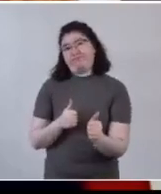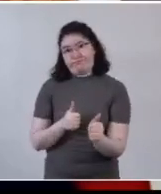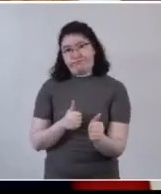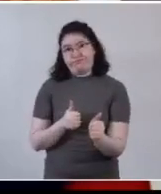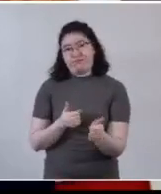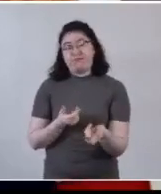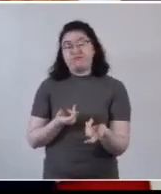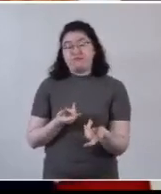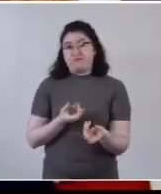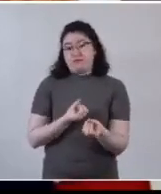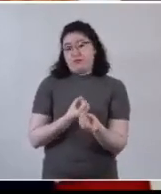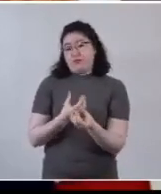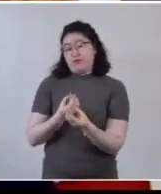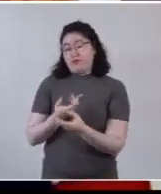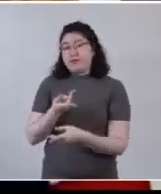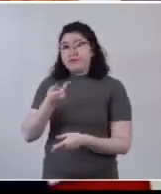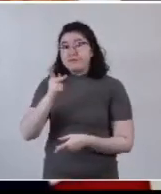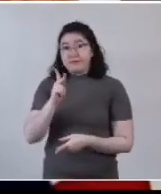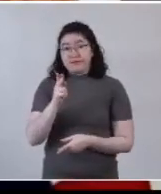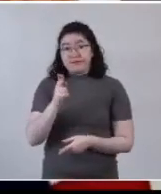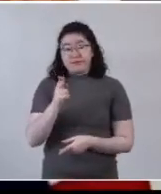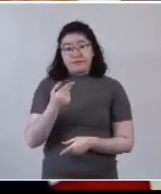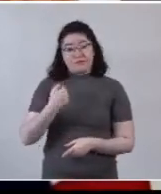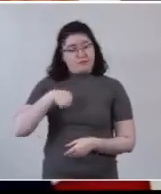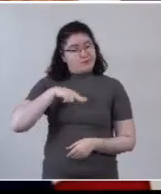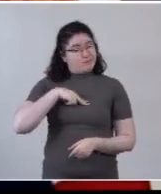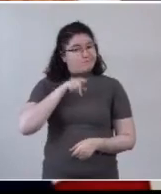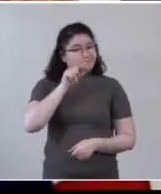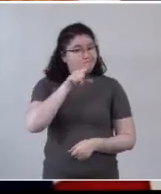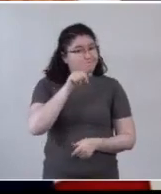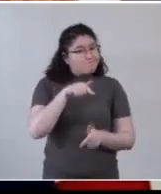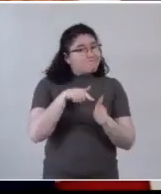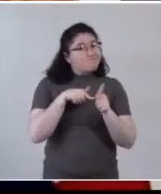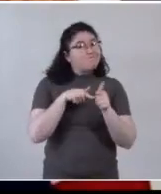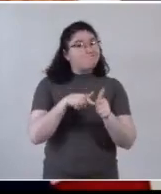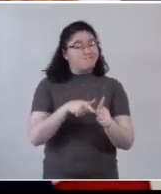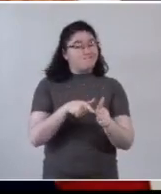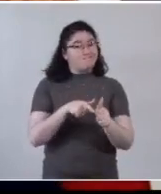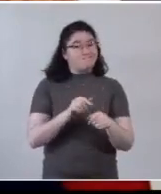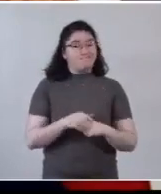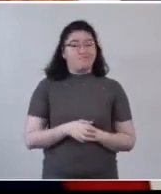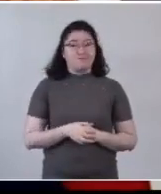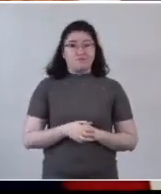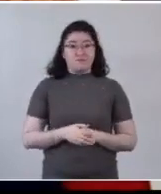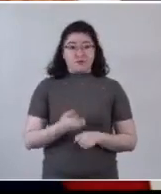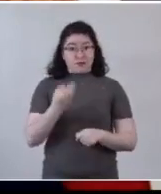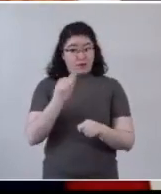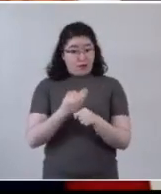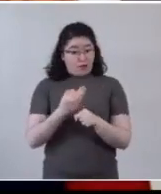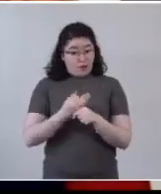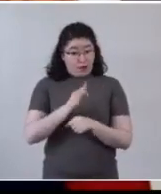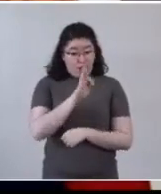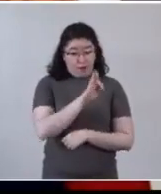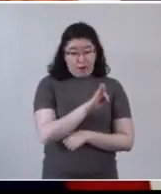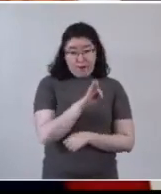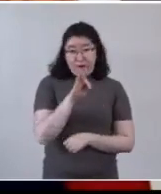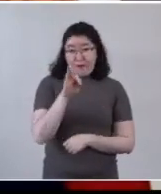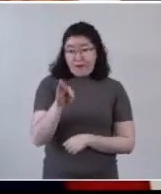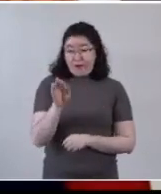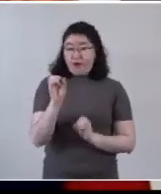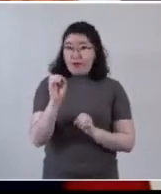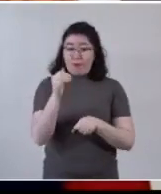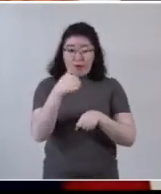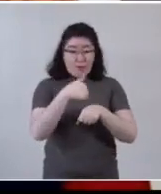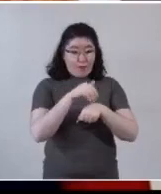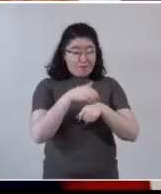Pero bueno, seguimos en lo mismo. Yo no tengo en estos momentos la fecha ni el